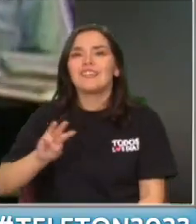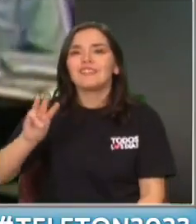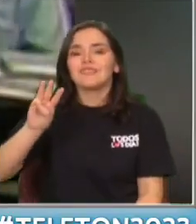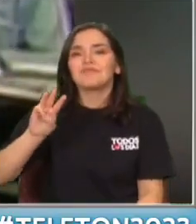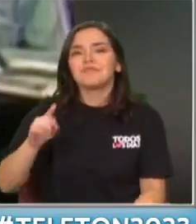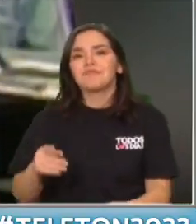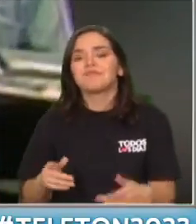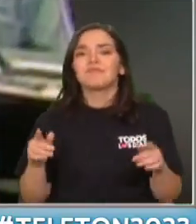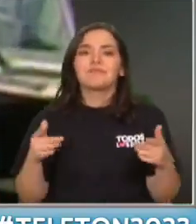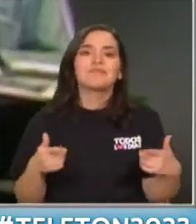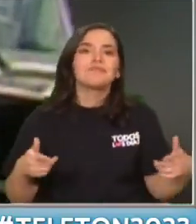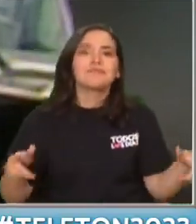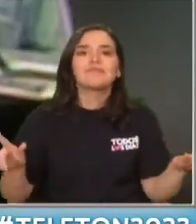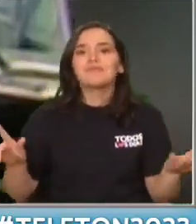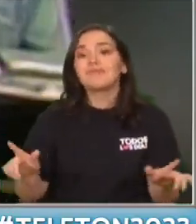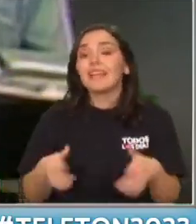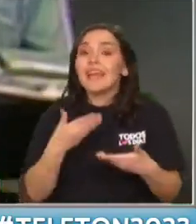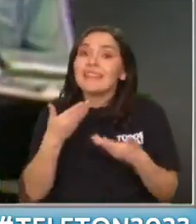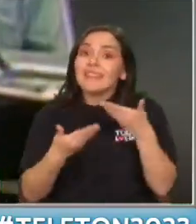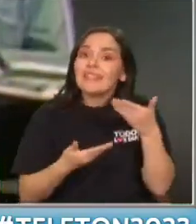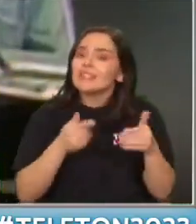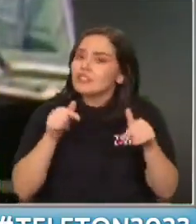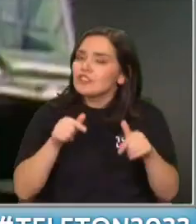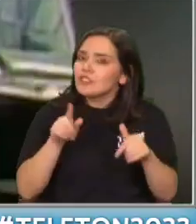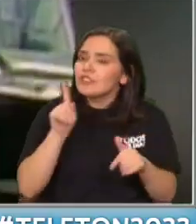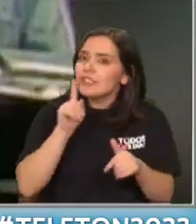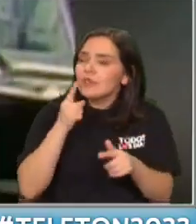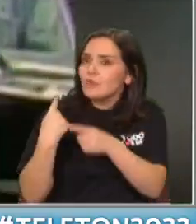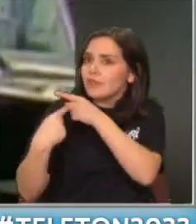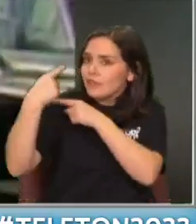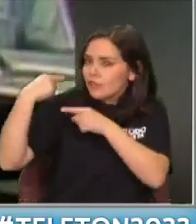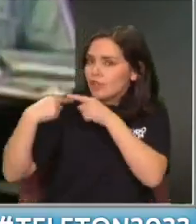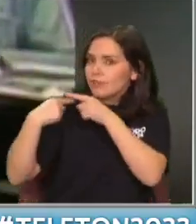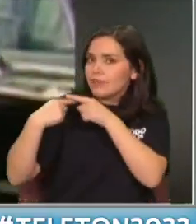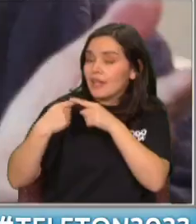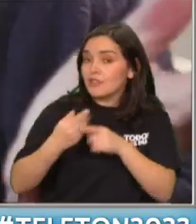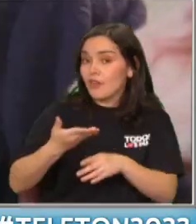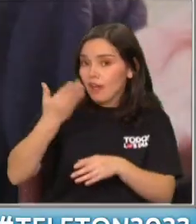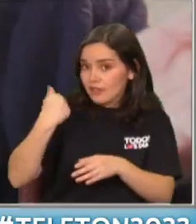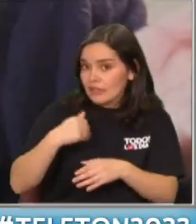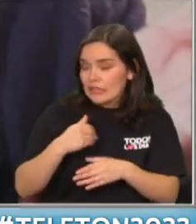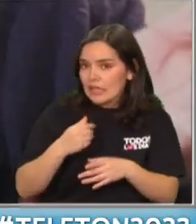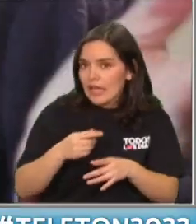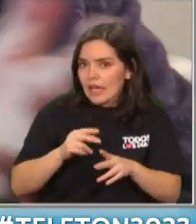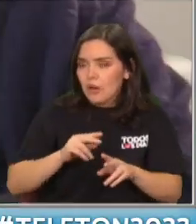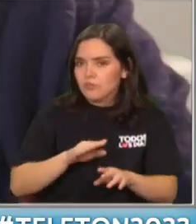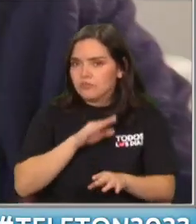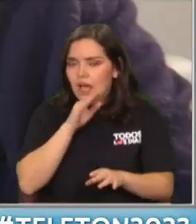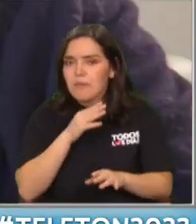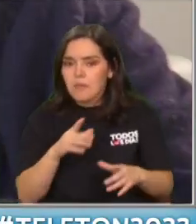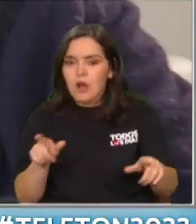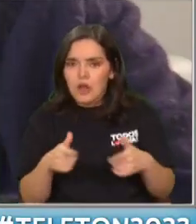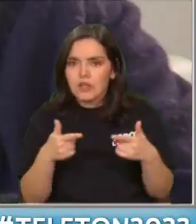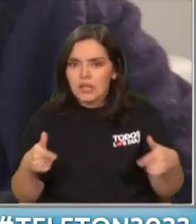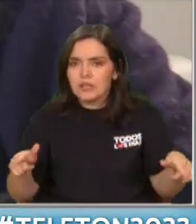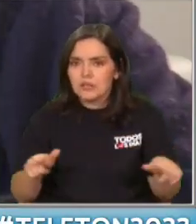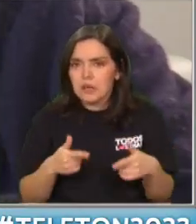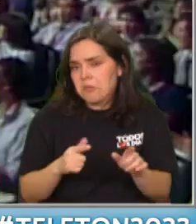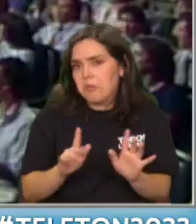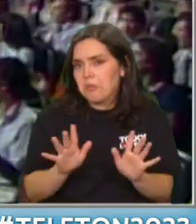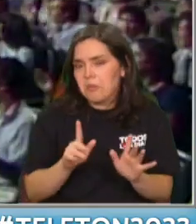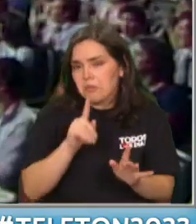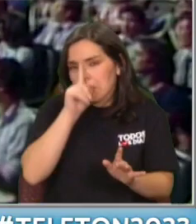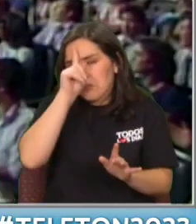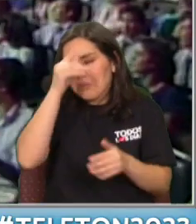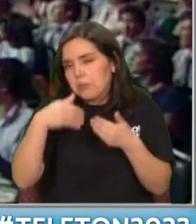Y esta canción, este jingle, tiene una historia, porque esta canción que nosotros la tocábamos en la orquesta como un clásico de las muchas cosas que hacíamos de